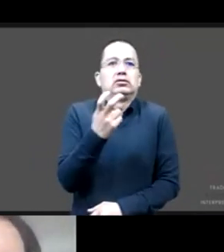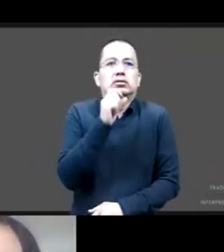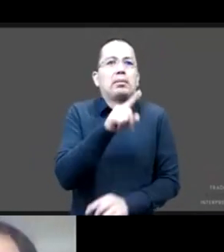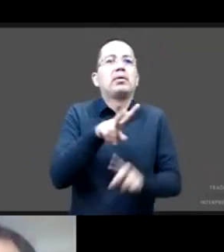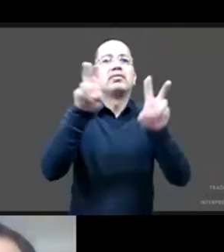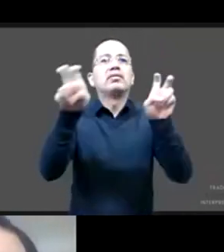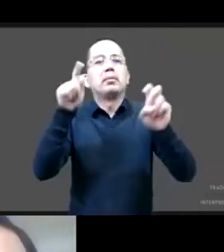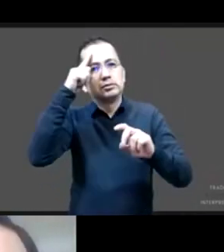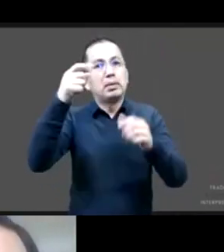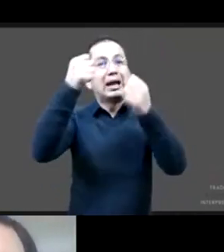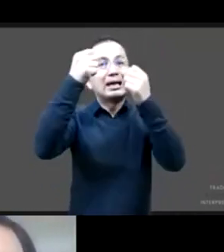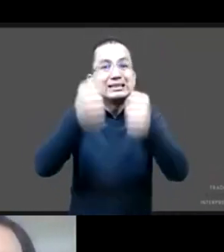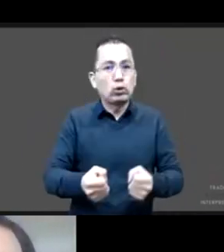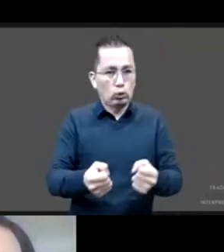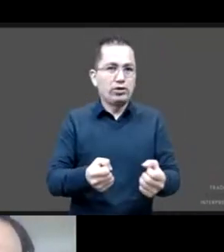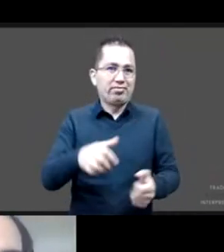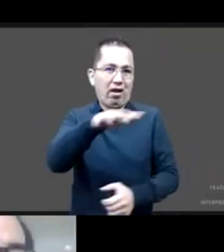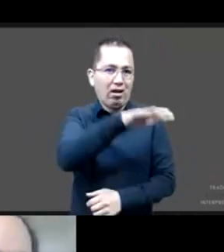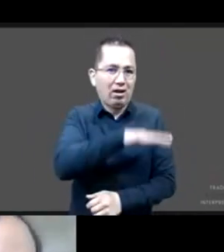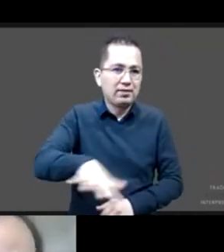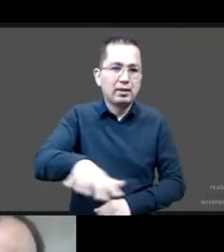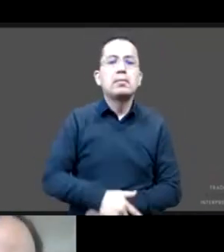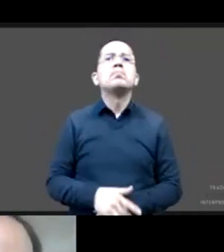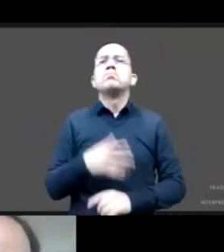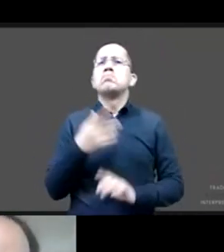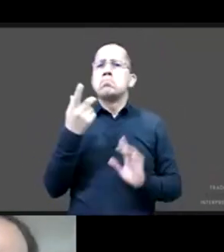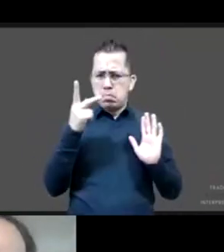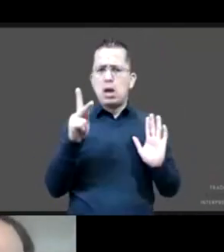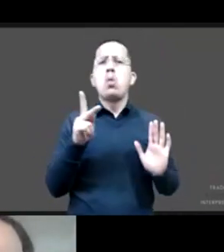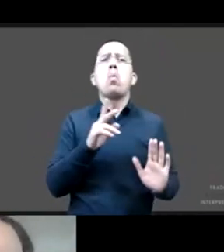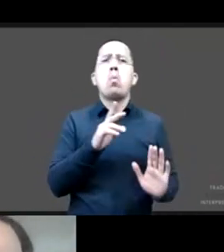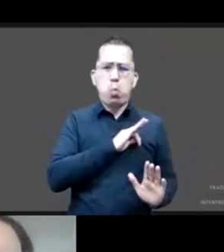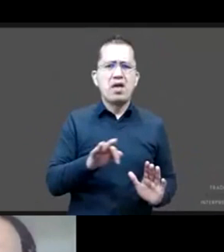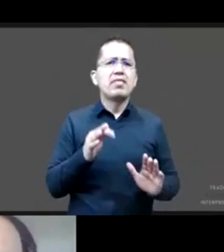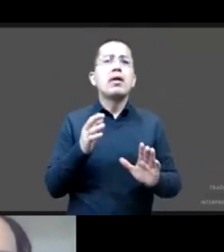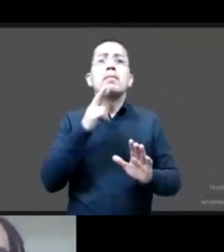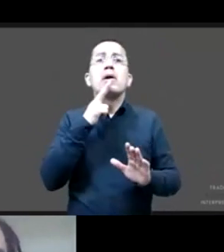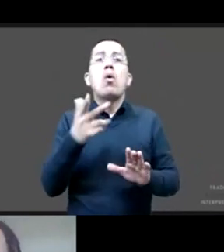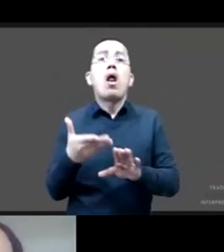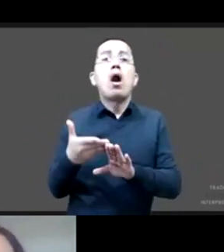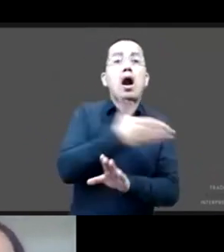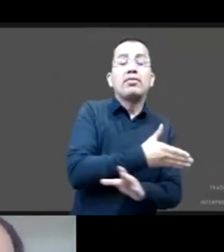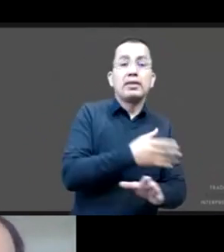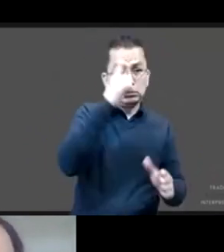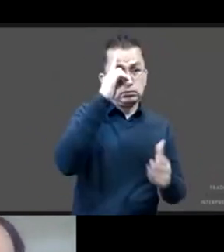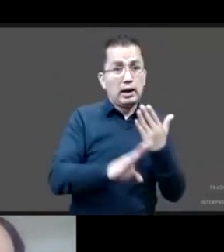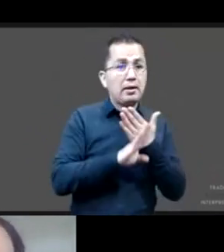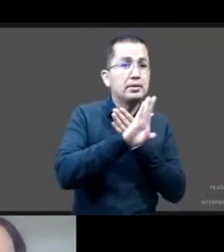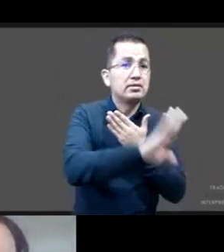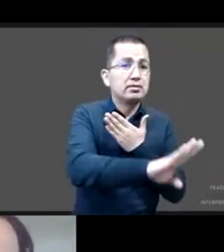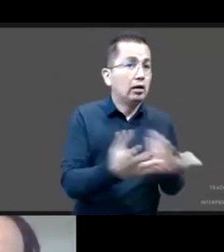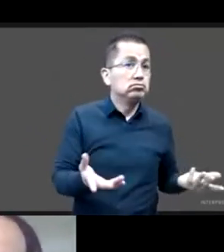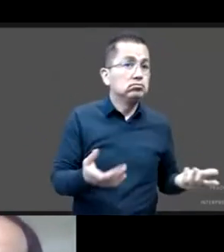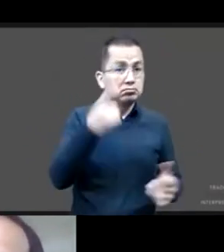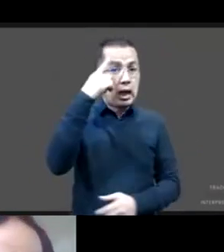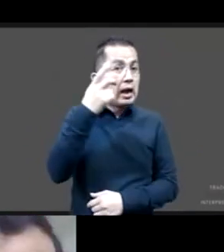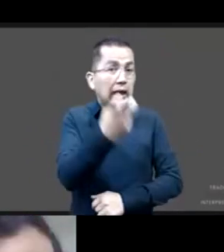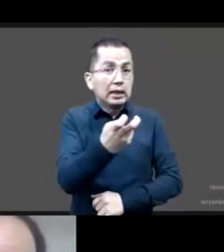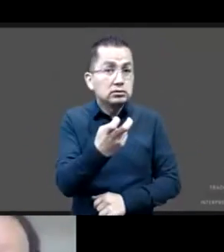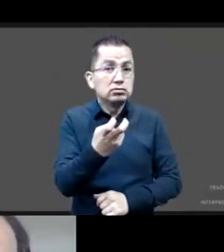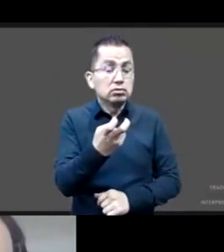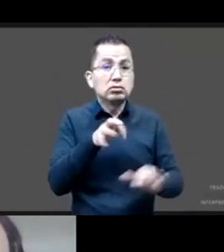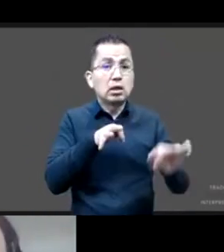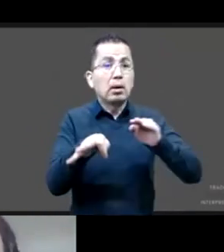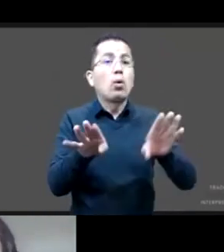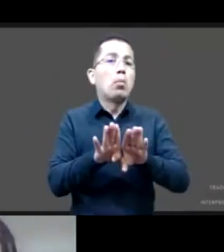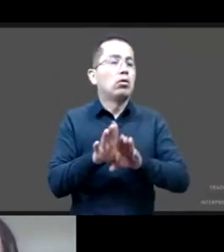hay asuntos del mundo de la prevención y hay que trabajarlos específicamente y se invitan cuerpos especializados para eso pero hay